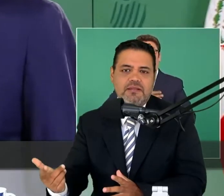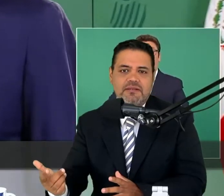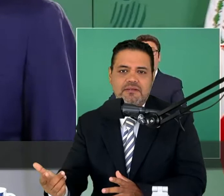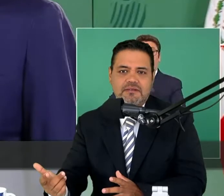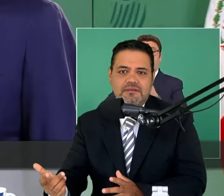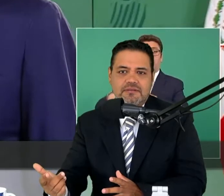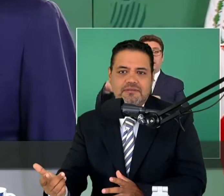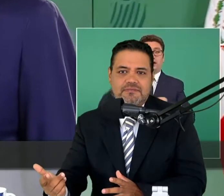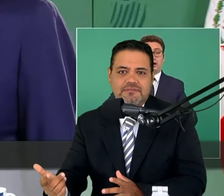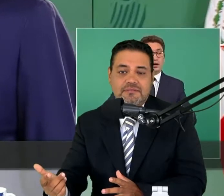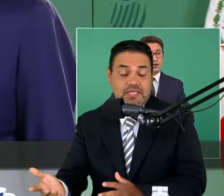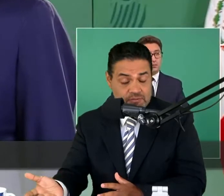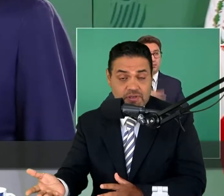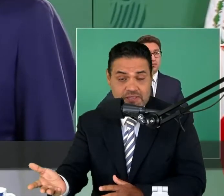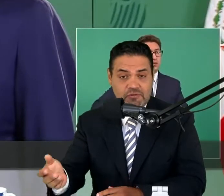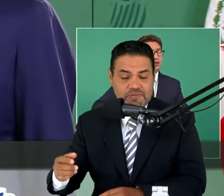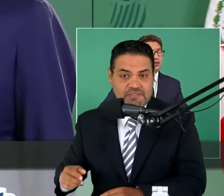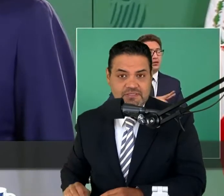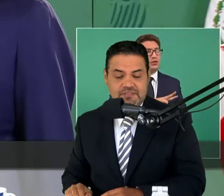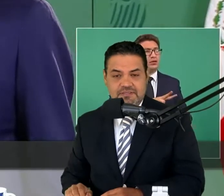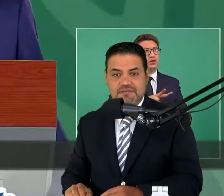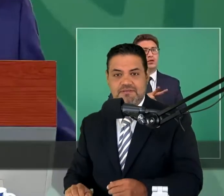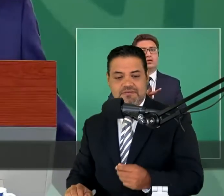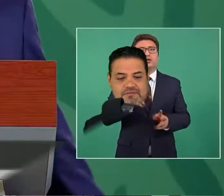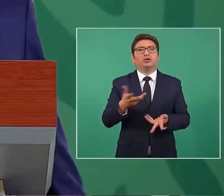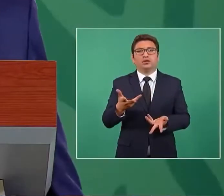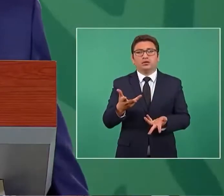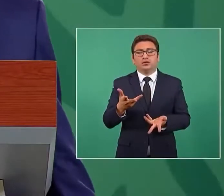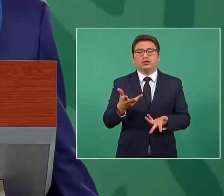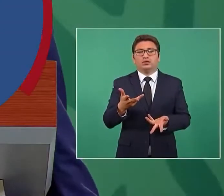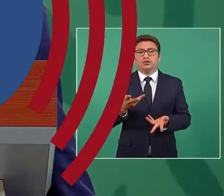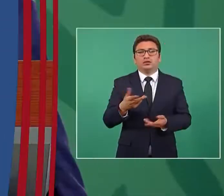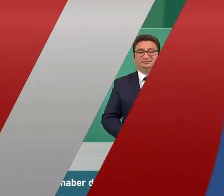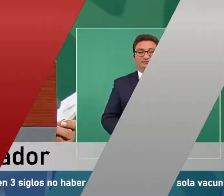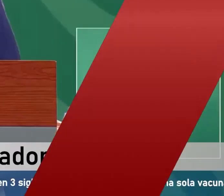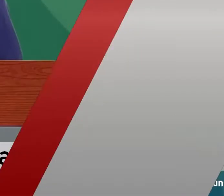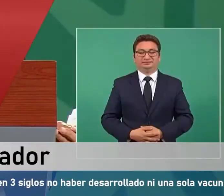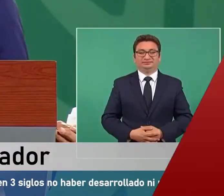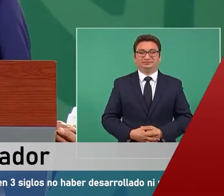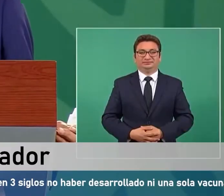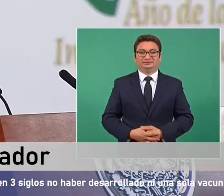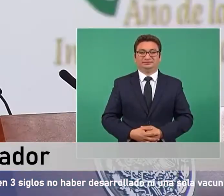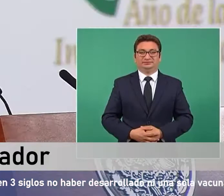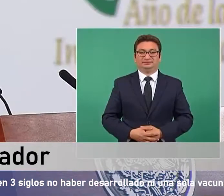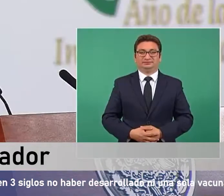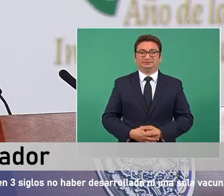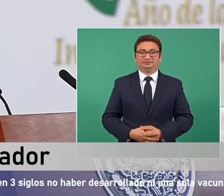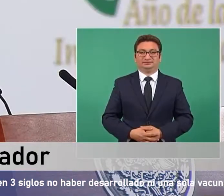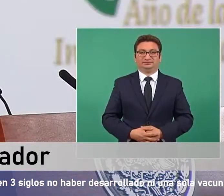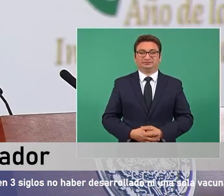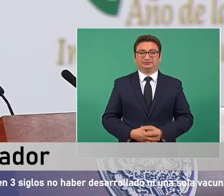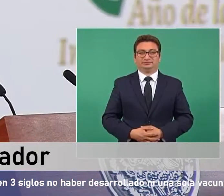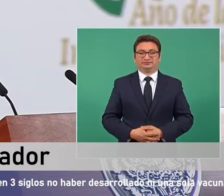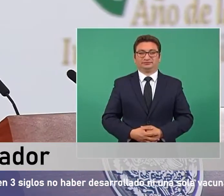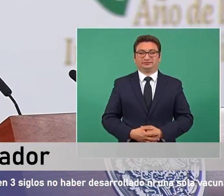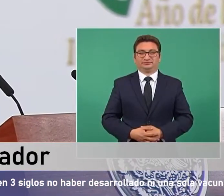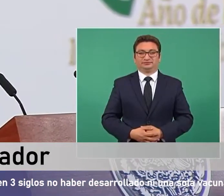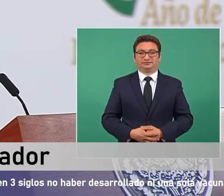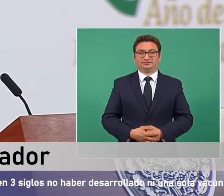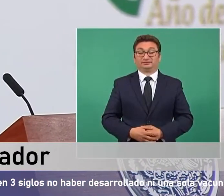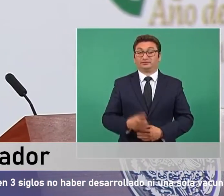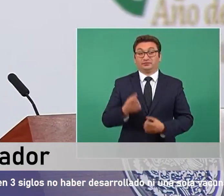vacuna eso lo que dijo el presidente es cosa de decirle a los que